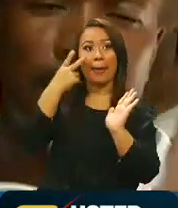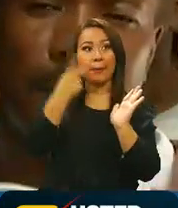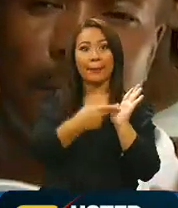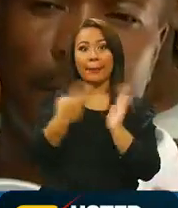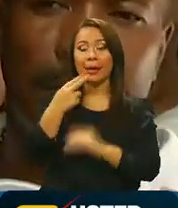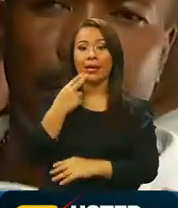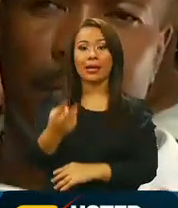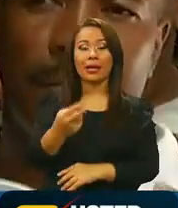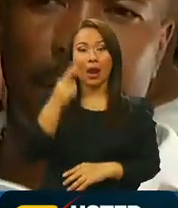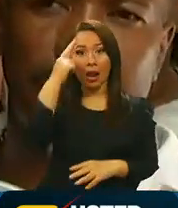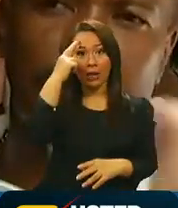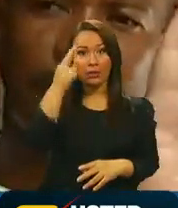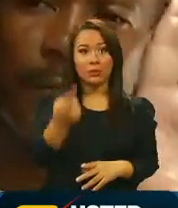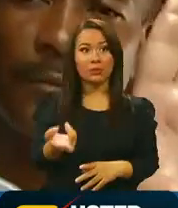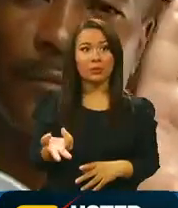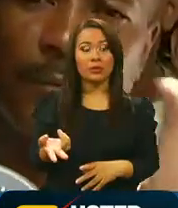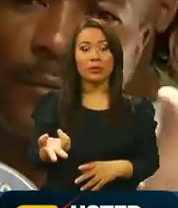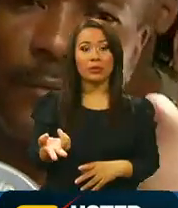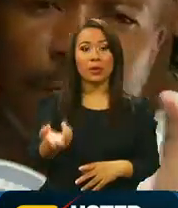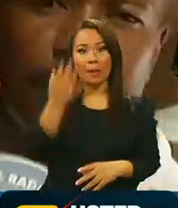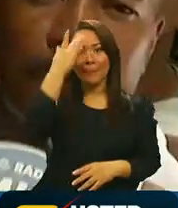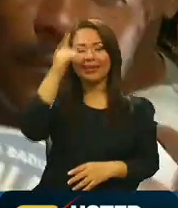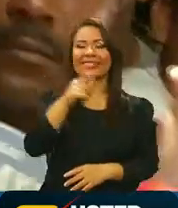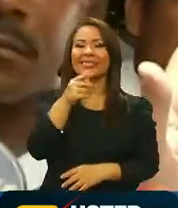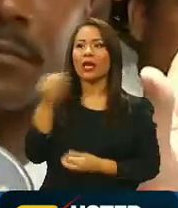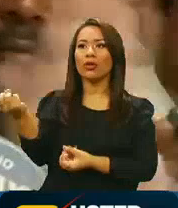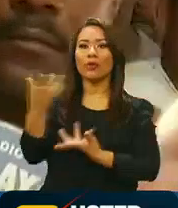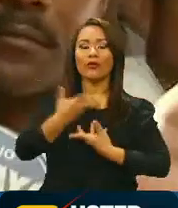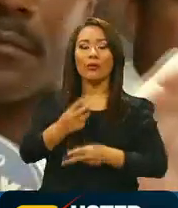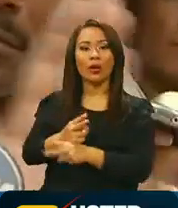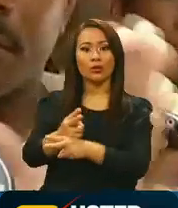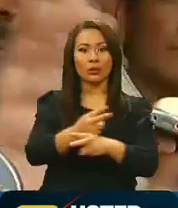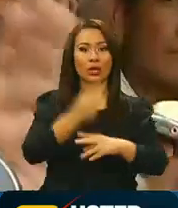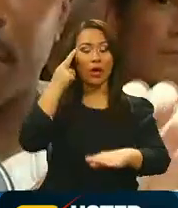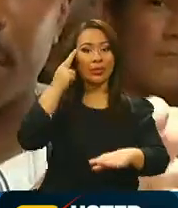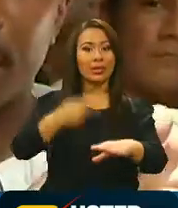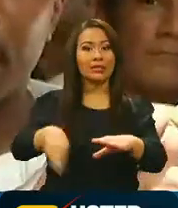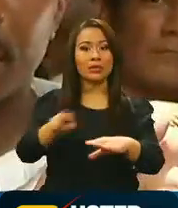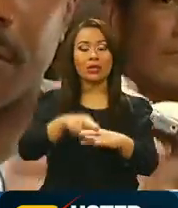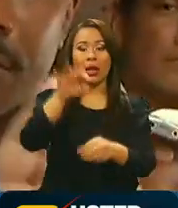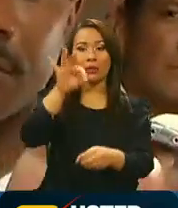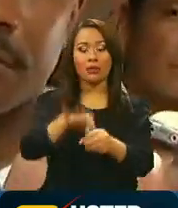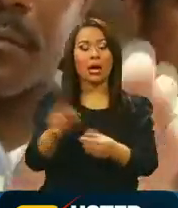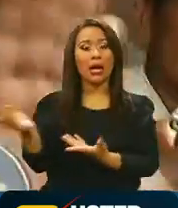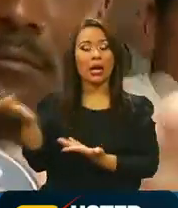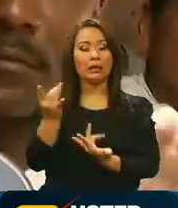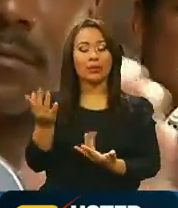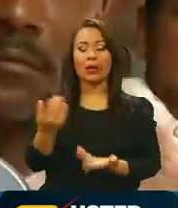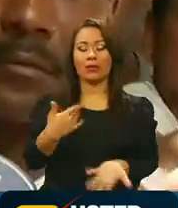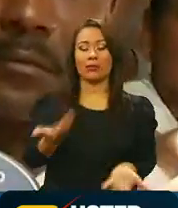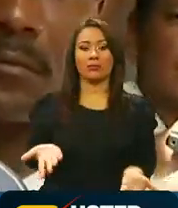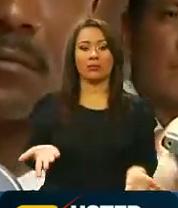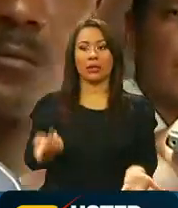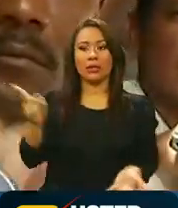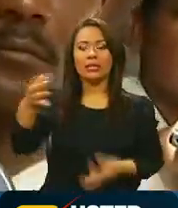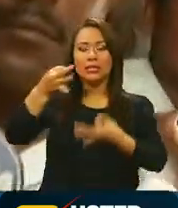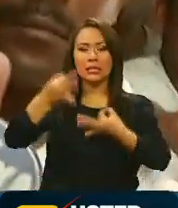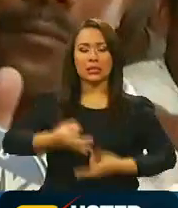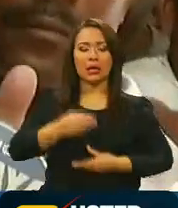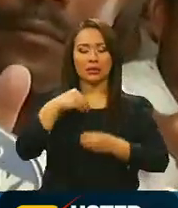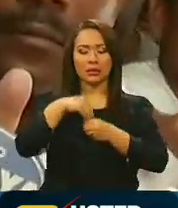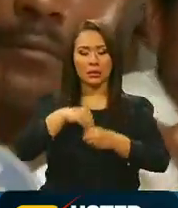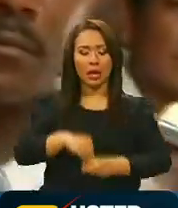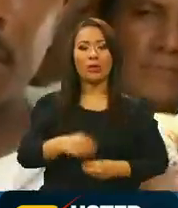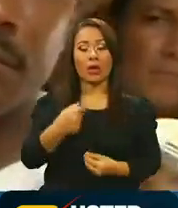son publicitados por el Consejo Nacional Electoral. Eso esperamos que no pase, porque eso sería terrible e inaceptable. Pero también